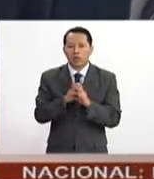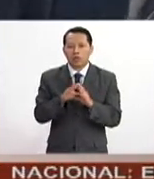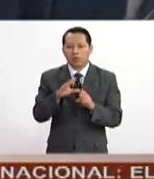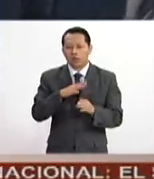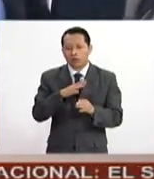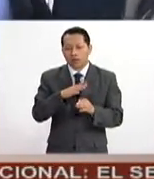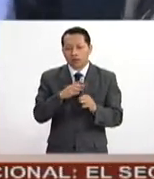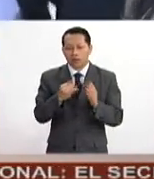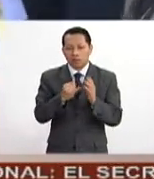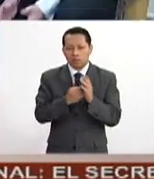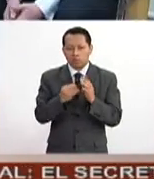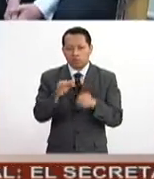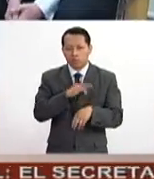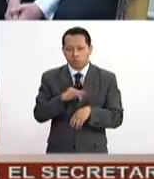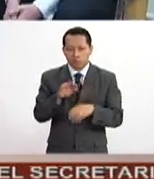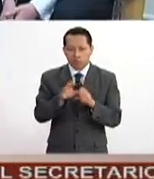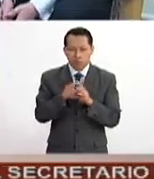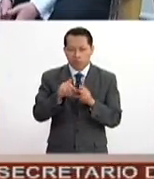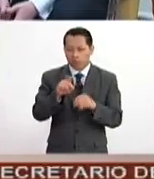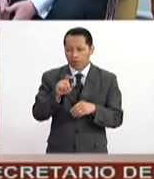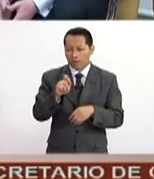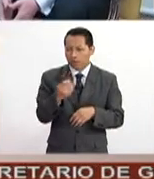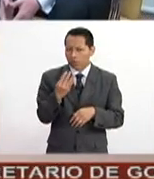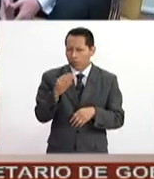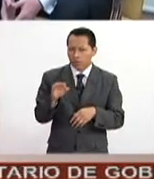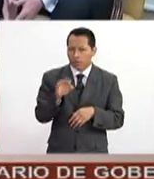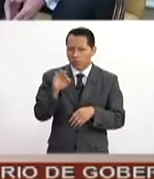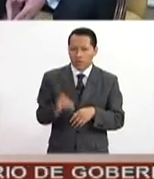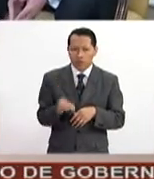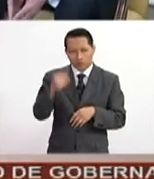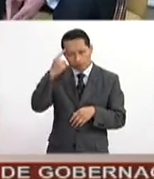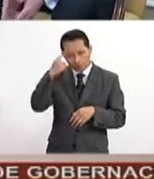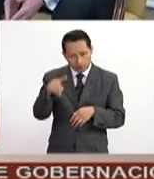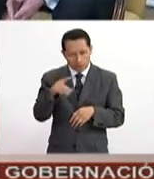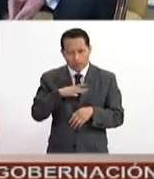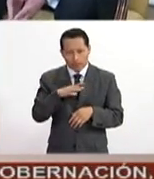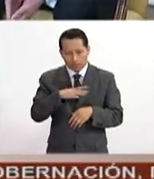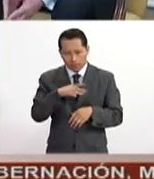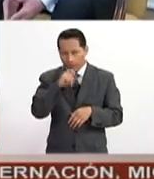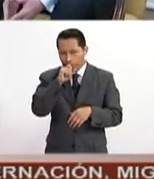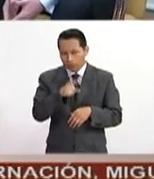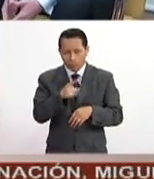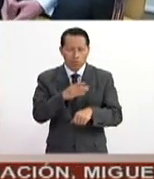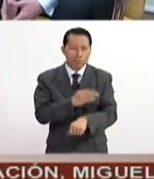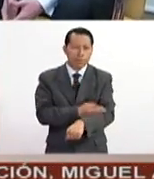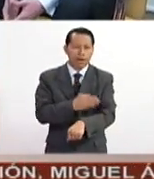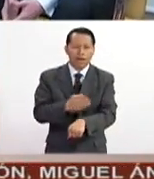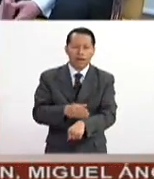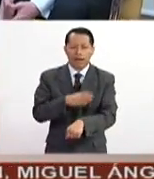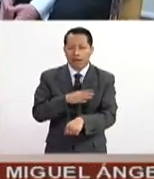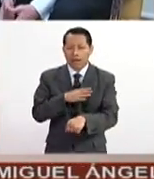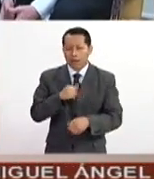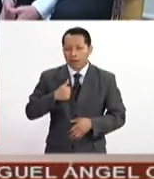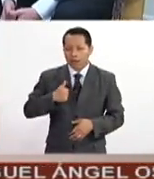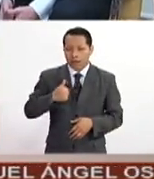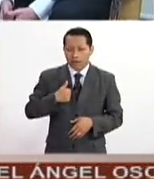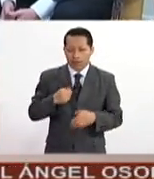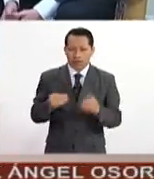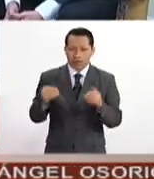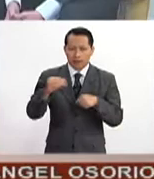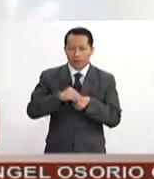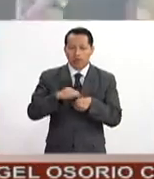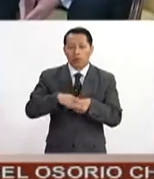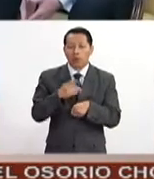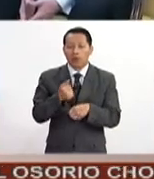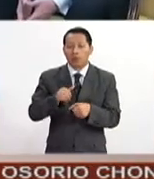de tarifas al área de hasta 24% a las importaciones de madera procedentes de Canadá. El motivo, dice